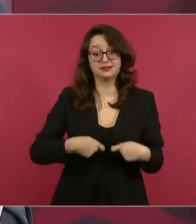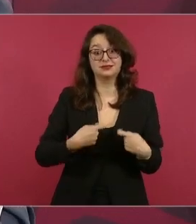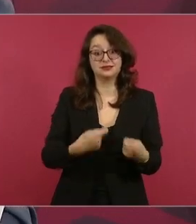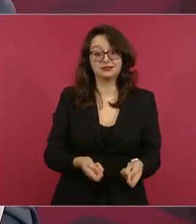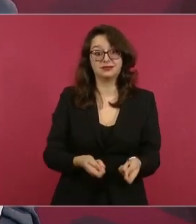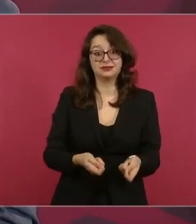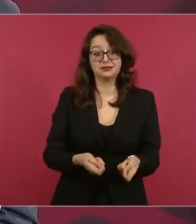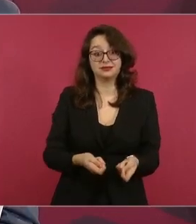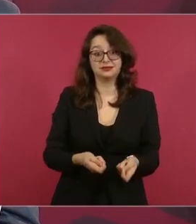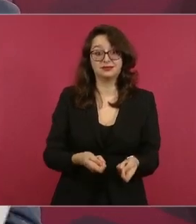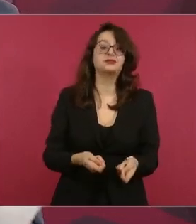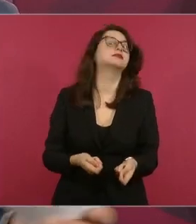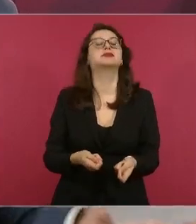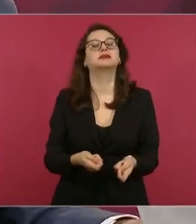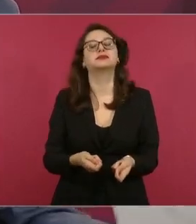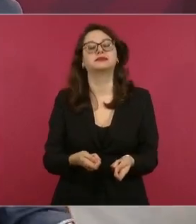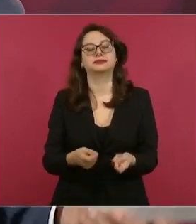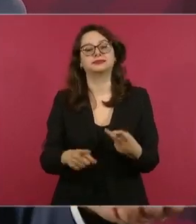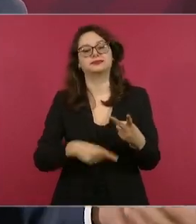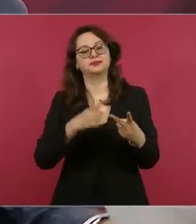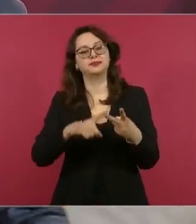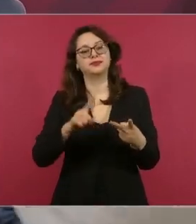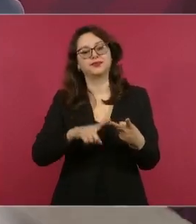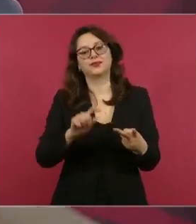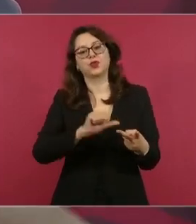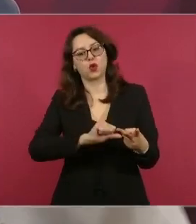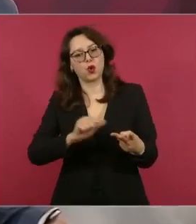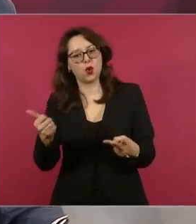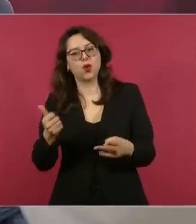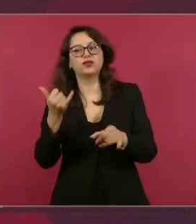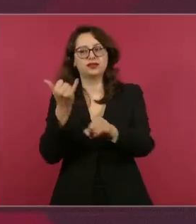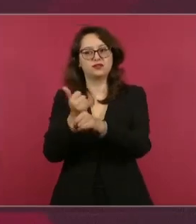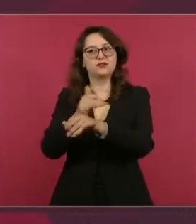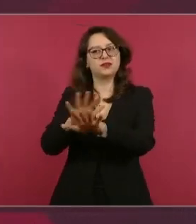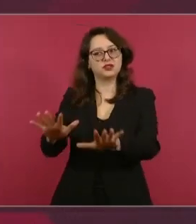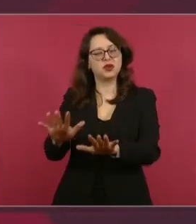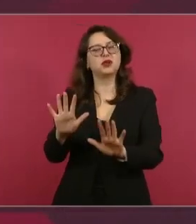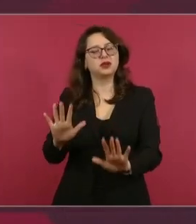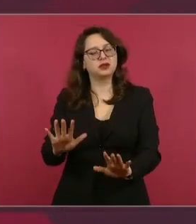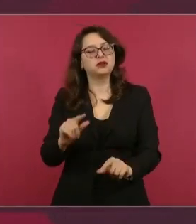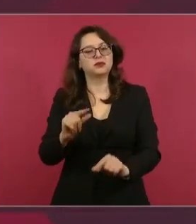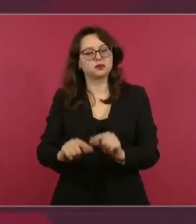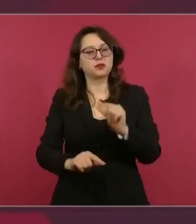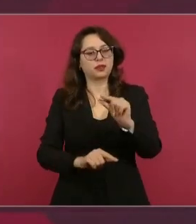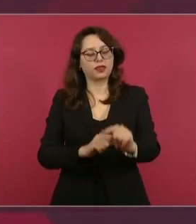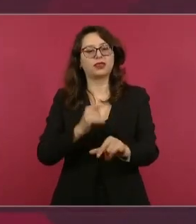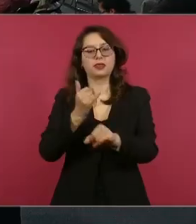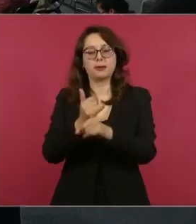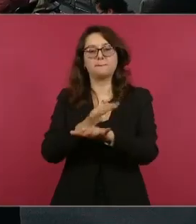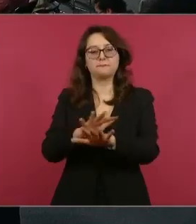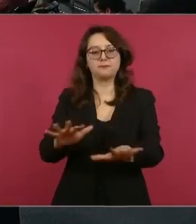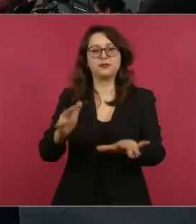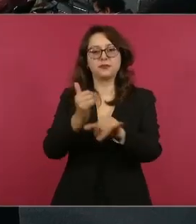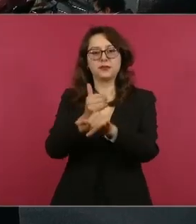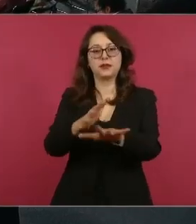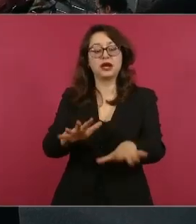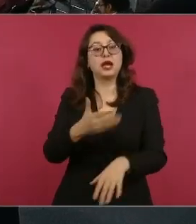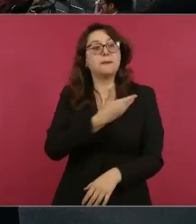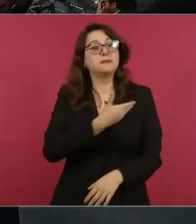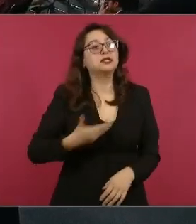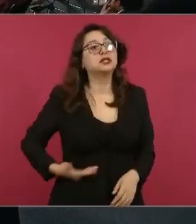me tengo que ir administrando, porque si no, no voy a tener Presidente, usted ayer hablaba que…